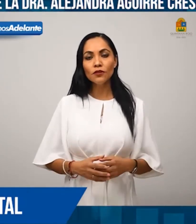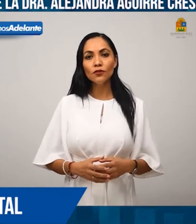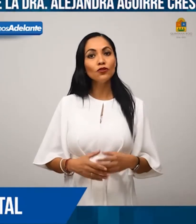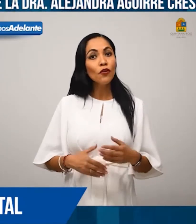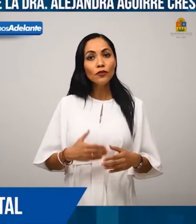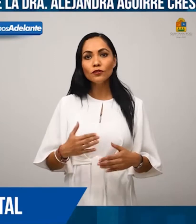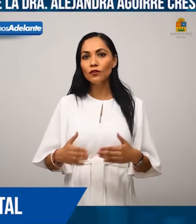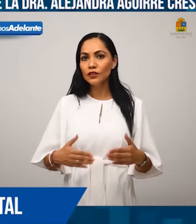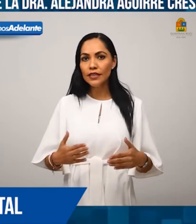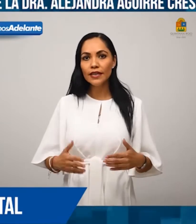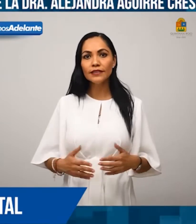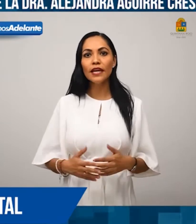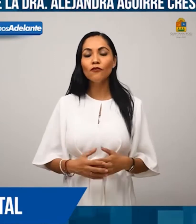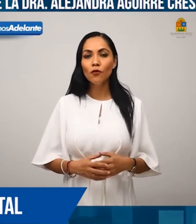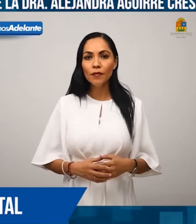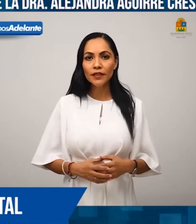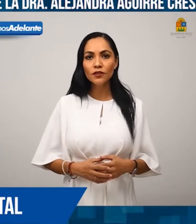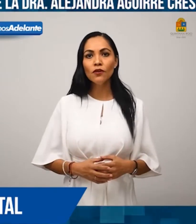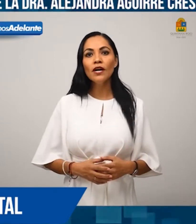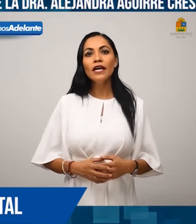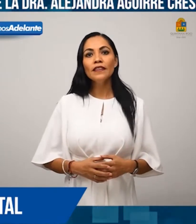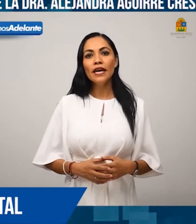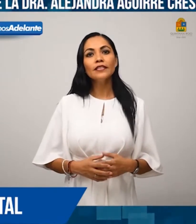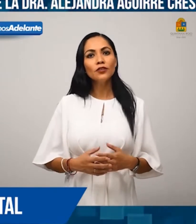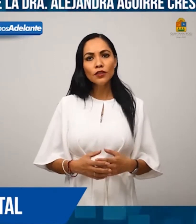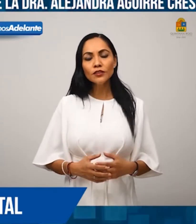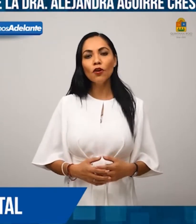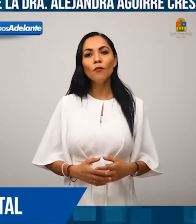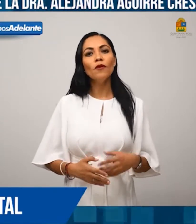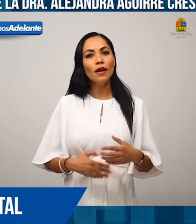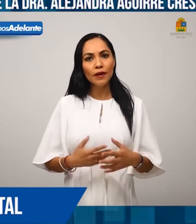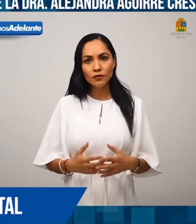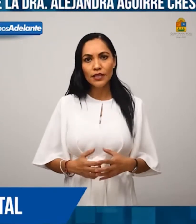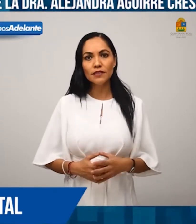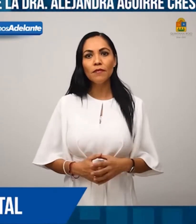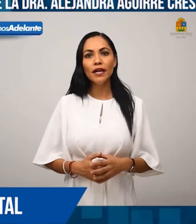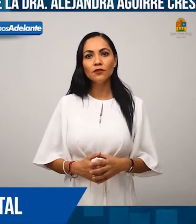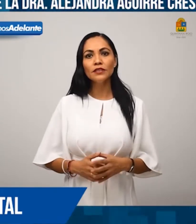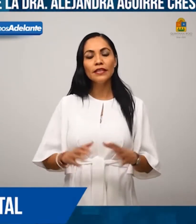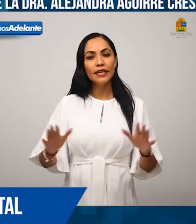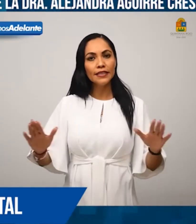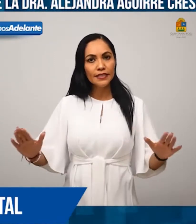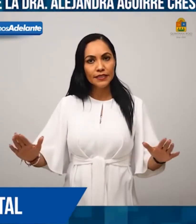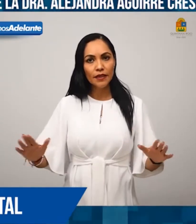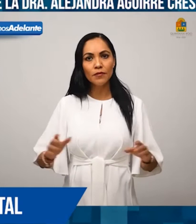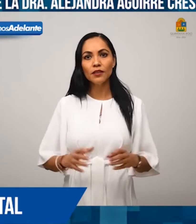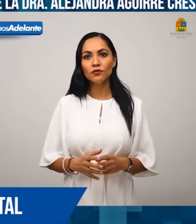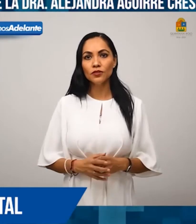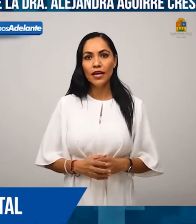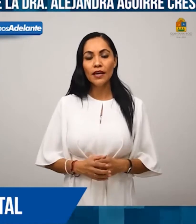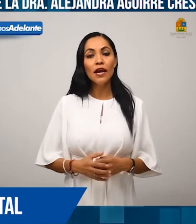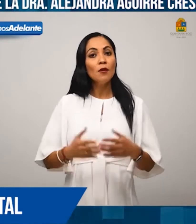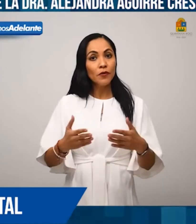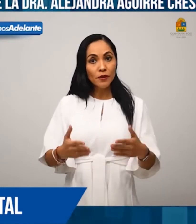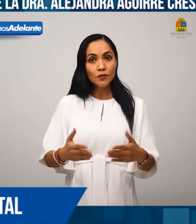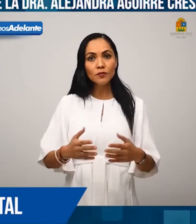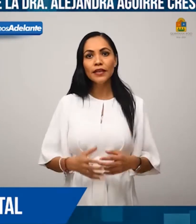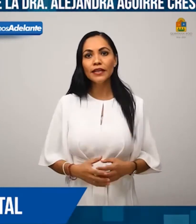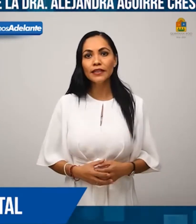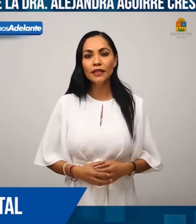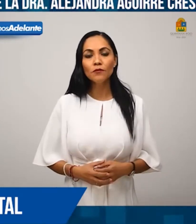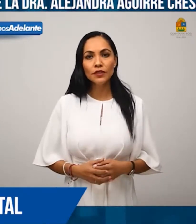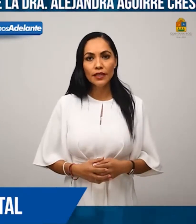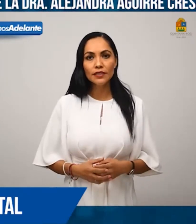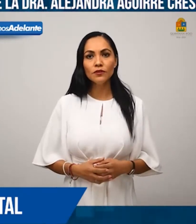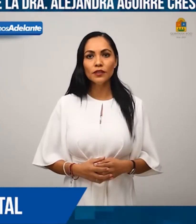haciendo todos los días el fomento de acciones como lavarnos las manos, tener el distanciamiento social. Podemos